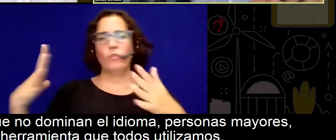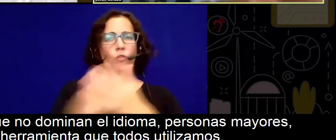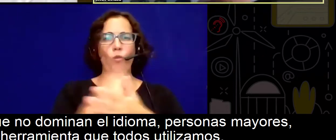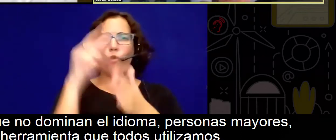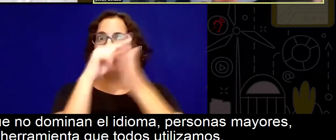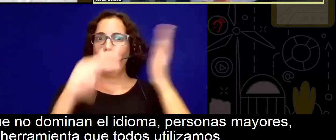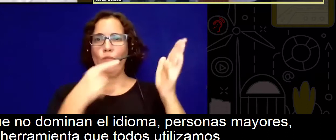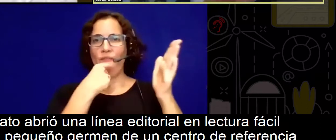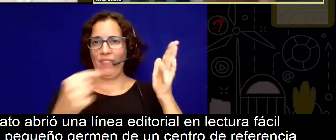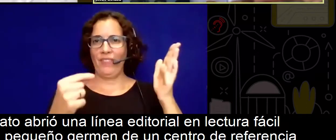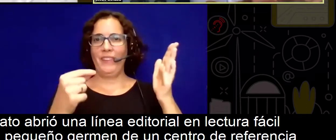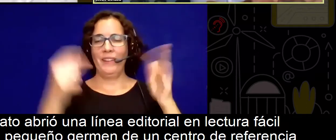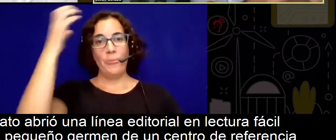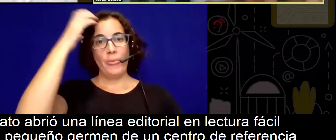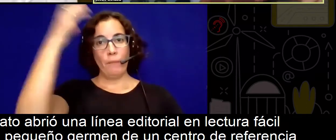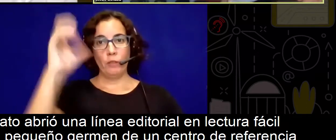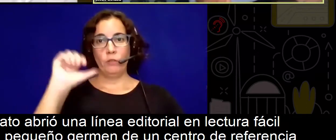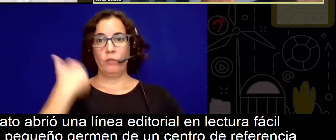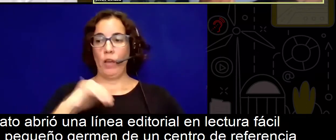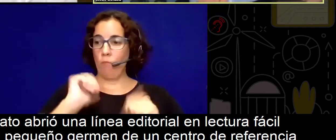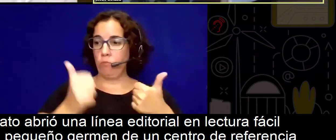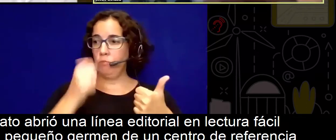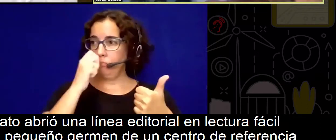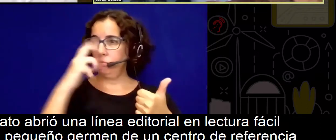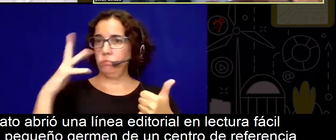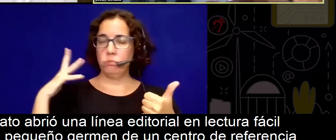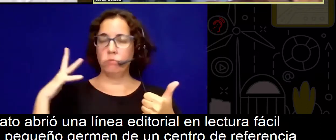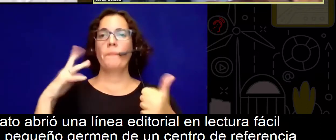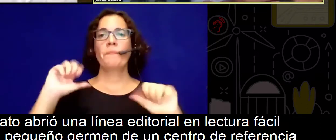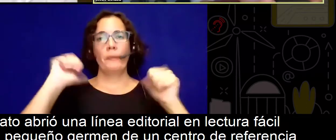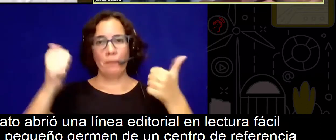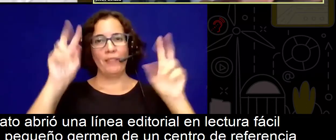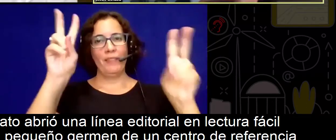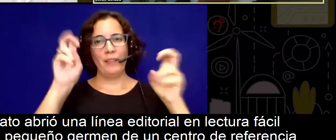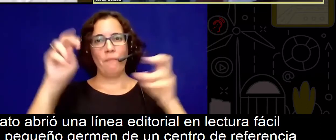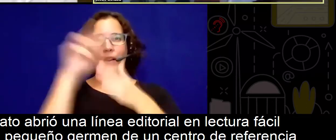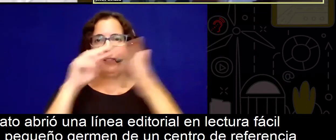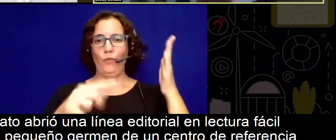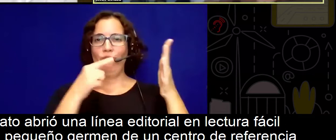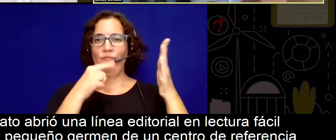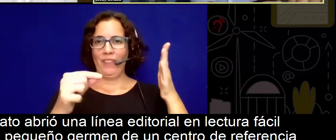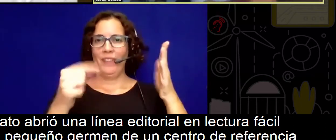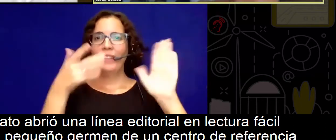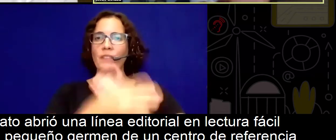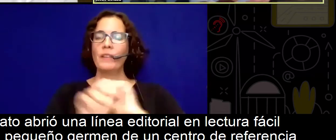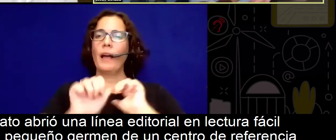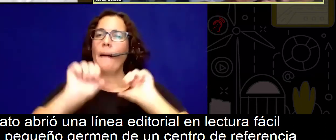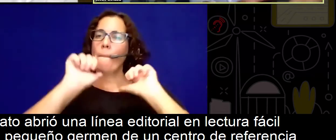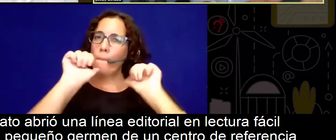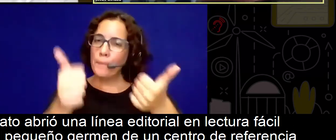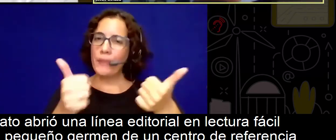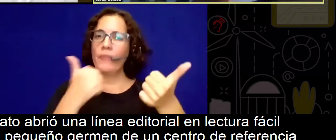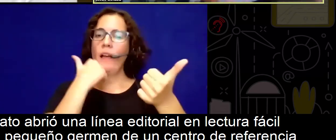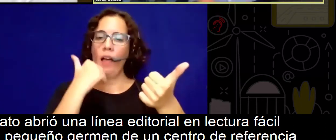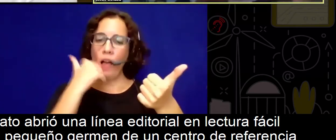utilizamos. El Real Patronato, desde hace unos cuantos años, abrió una línea editorial en lectura fácil y esto tiene que ser una pequeña semilla, también el pequeño germen